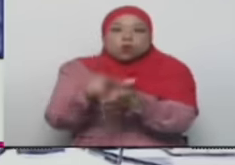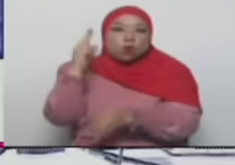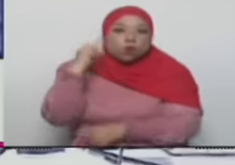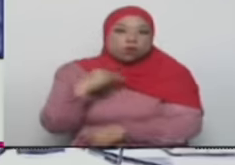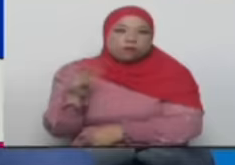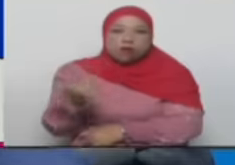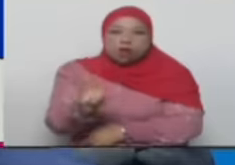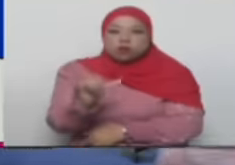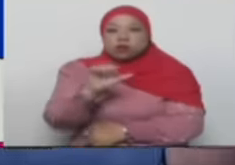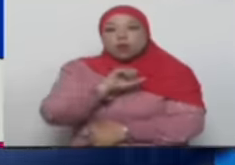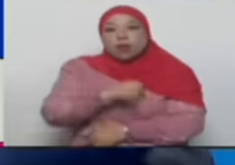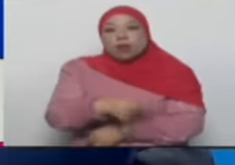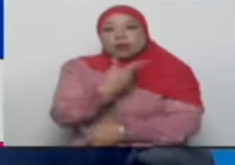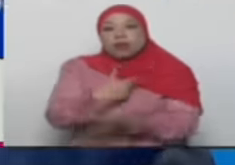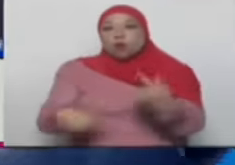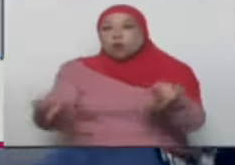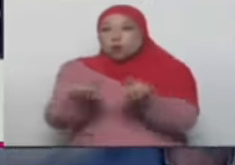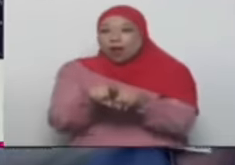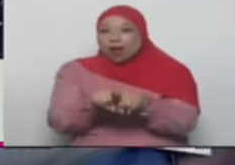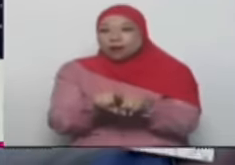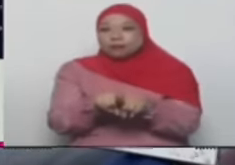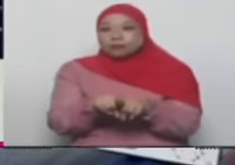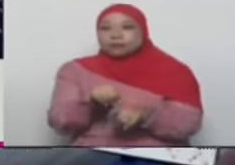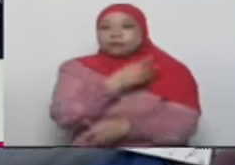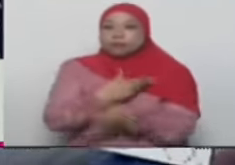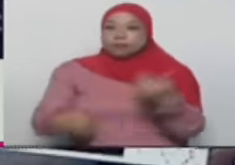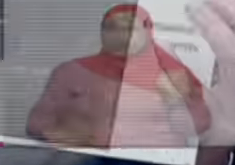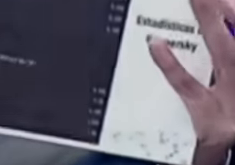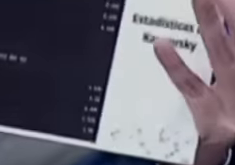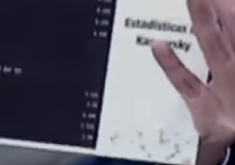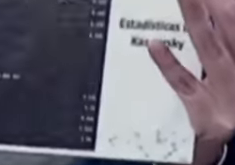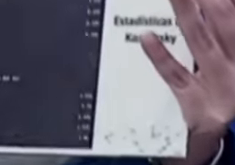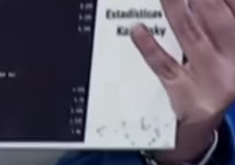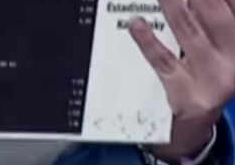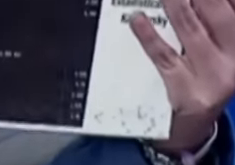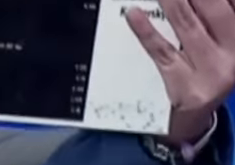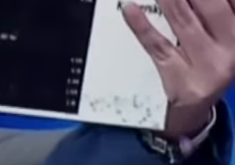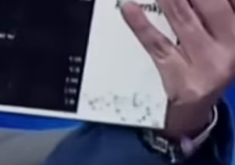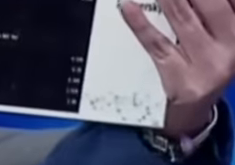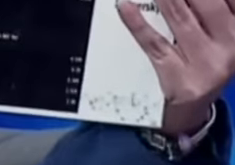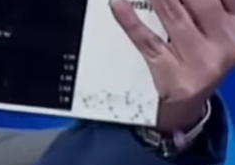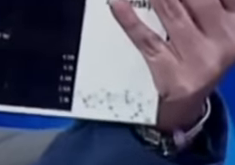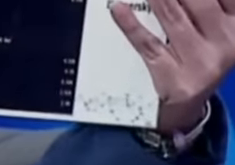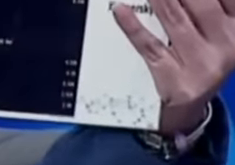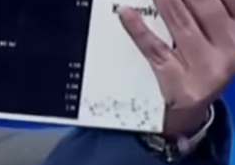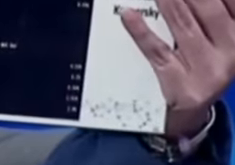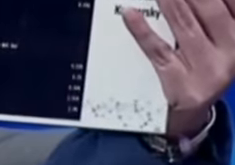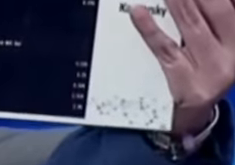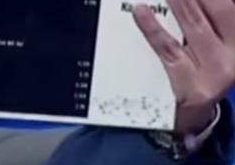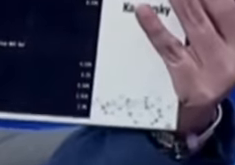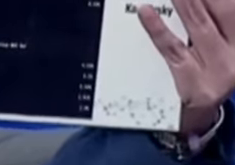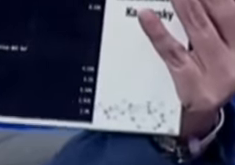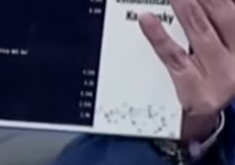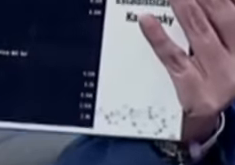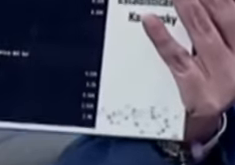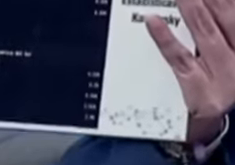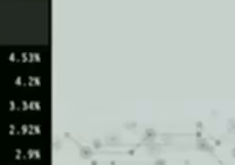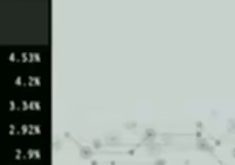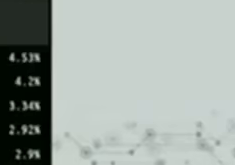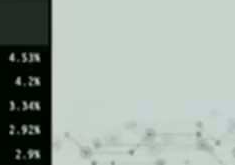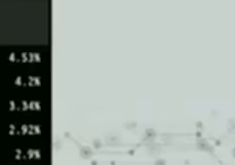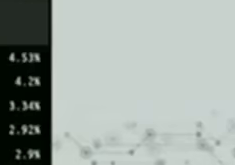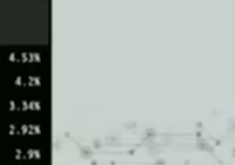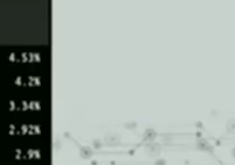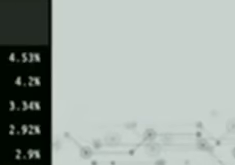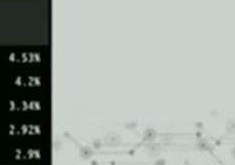bolivariano. Igualmente, presidente, para que nuestro pueblo entienda, existen plataformas de seguridad informáticas en el mundo que prestan servicios a